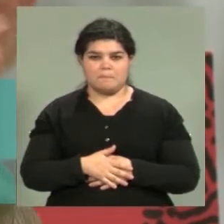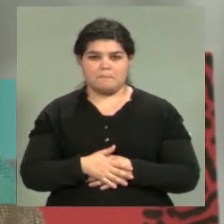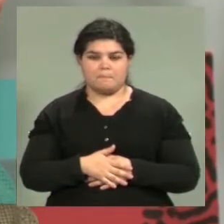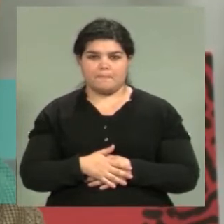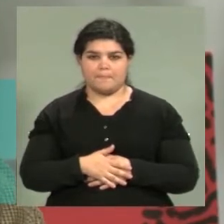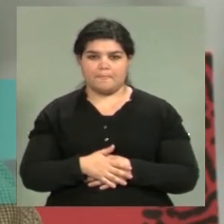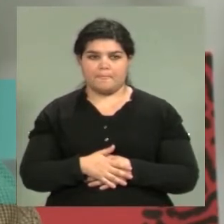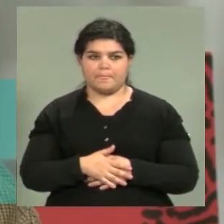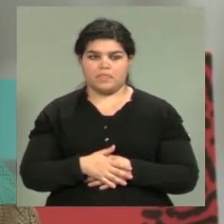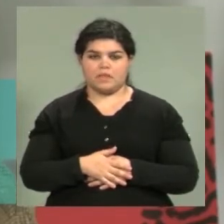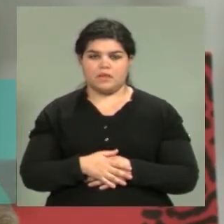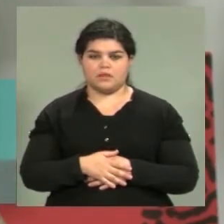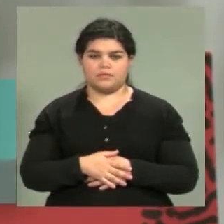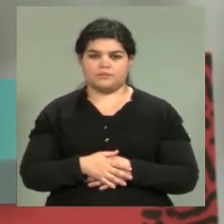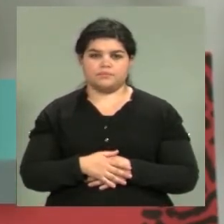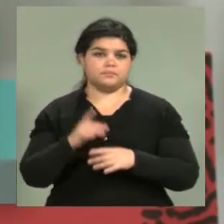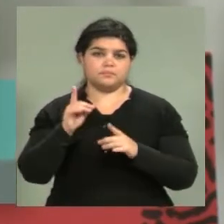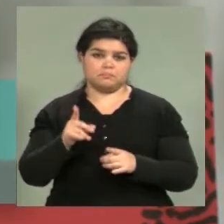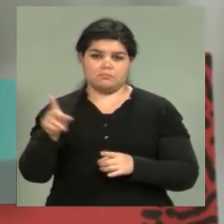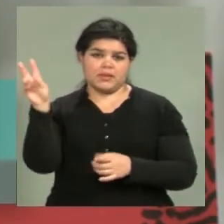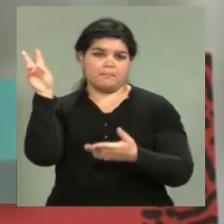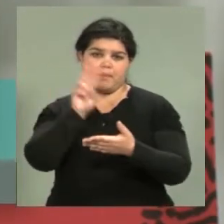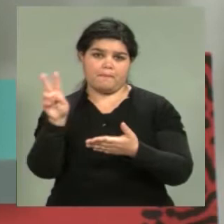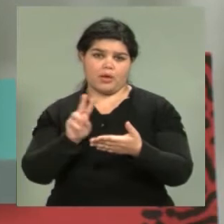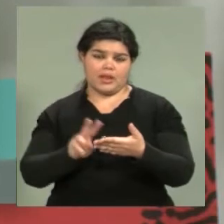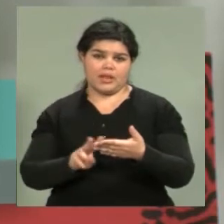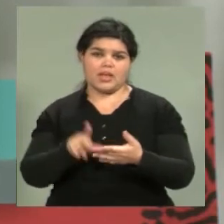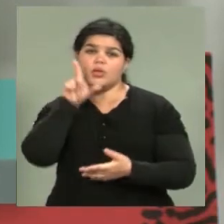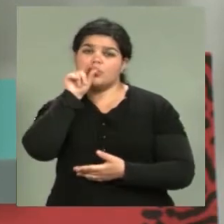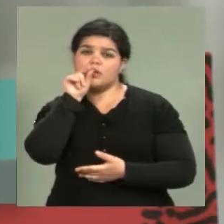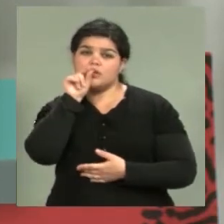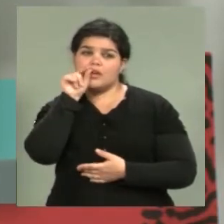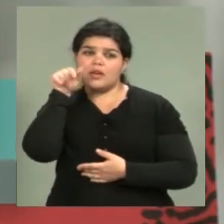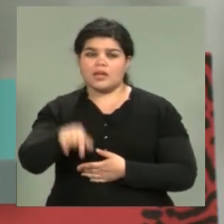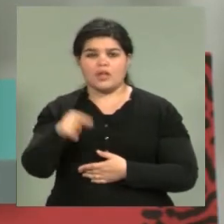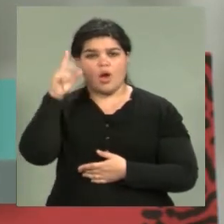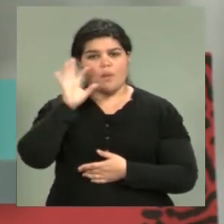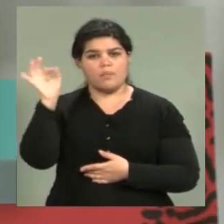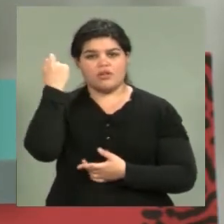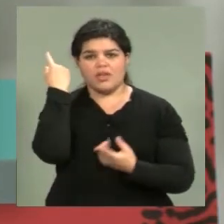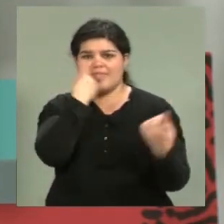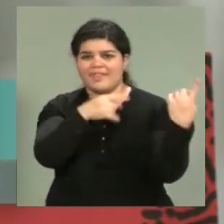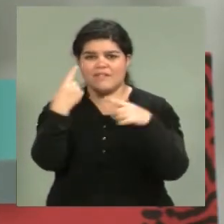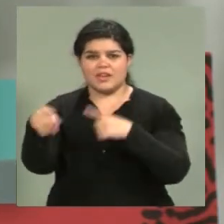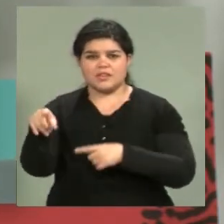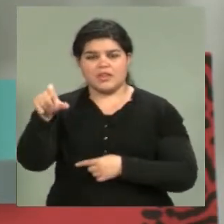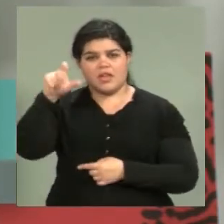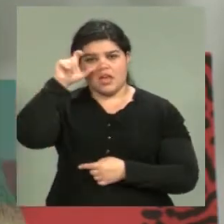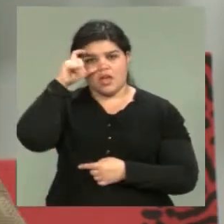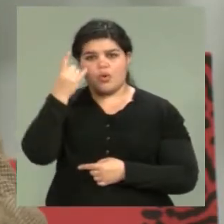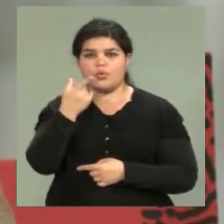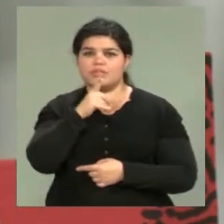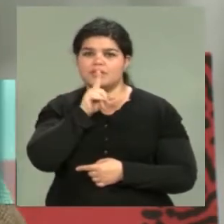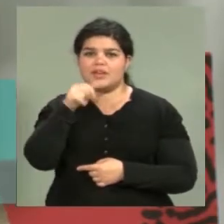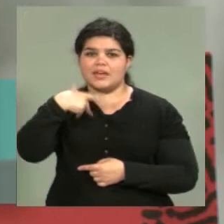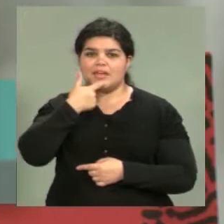Simplemente ahí, como recién leías, y veíamos en los tweets, hay una diversidad de opiniones con respecto a la eutanasia. Básicamente